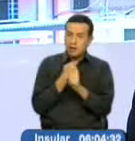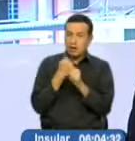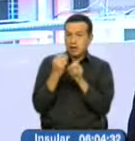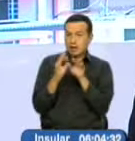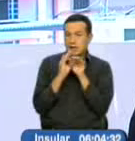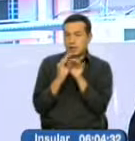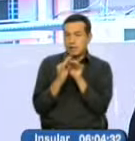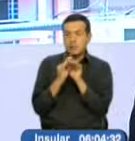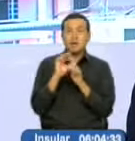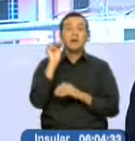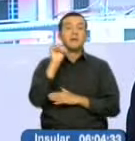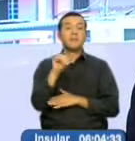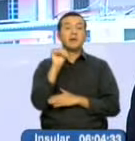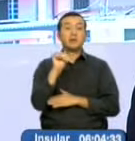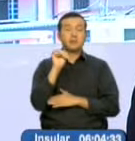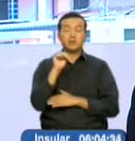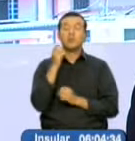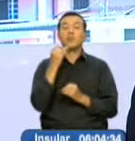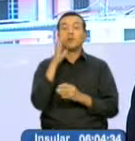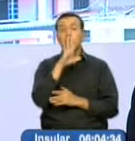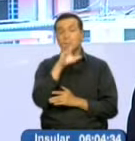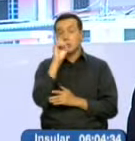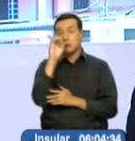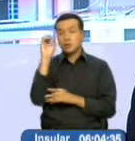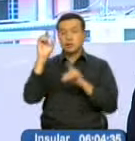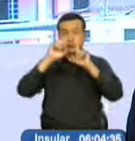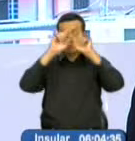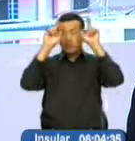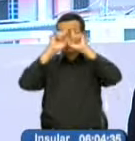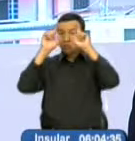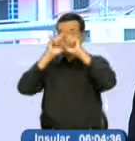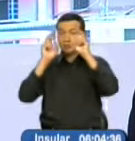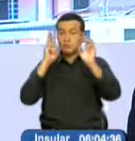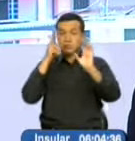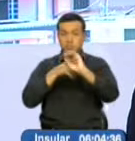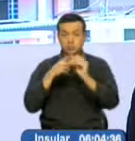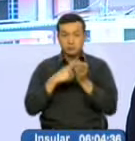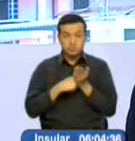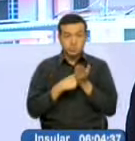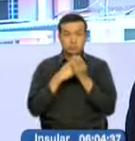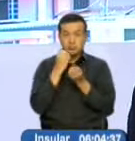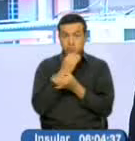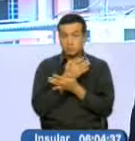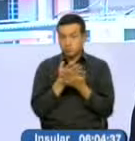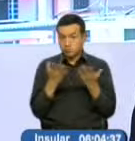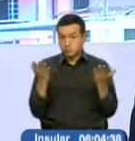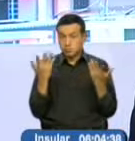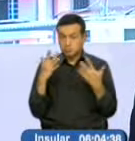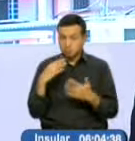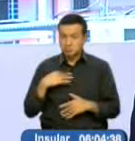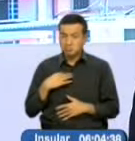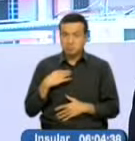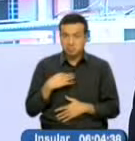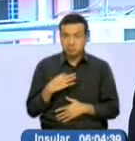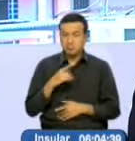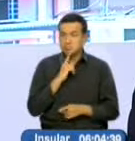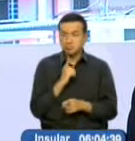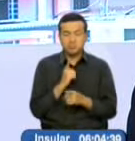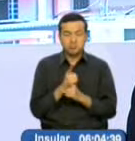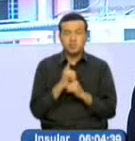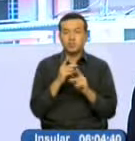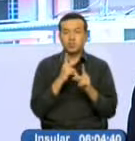día martes en esta reunión en la cual estuvieron más de 500 empresarios, manifestó la voluntad de crear